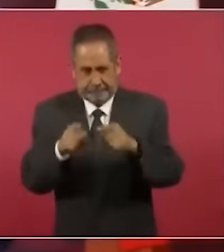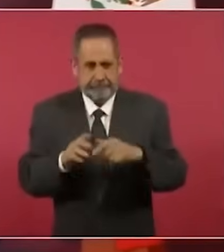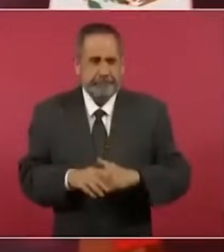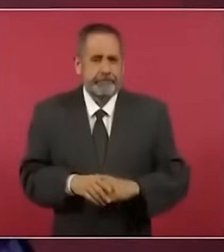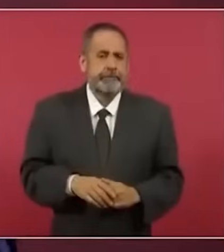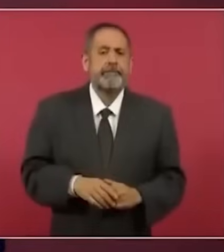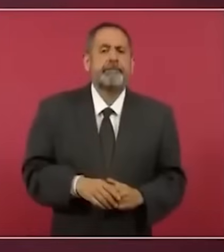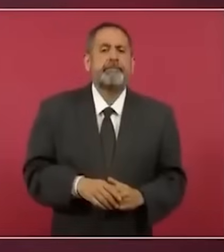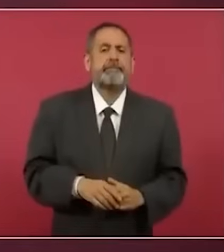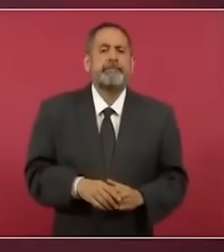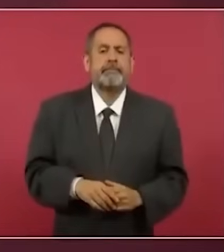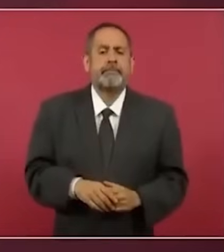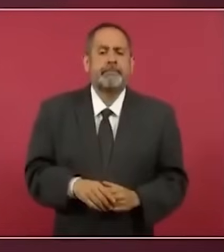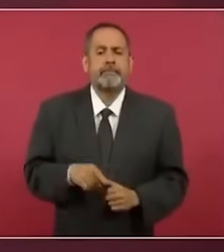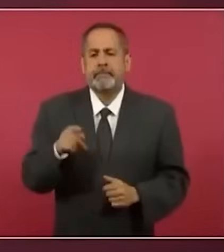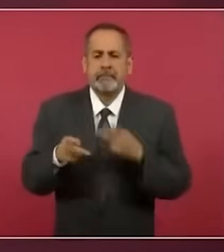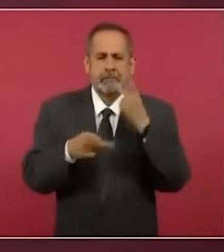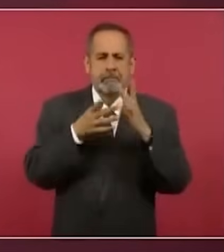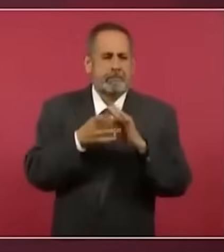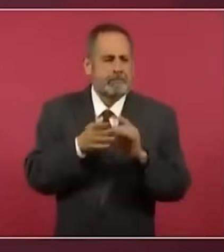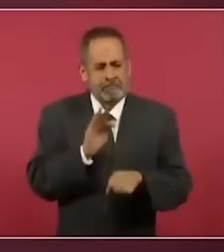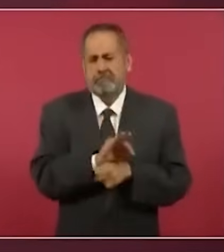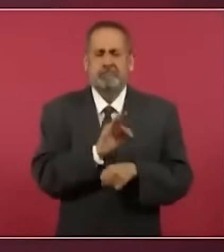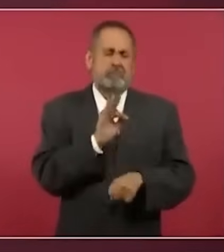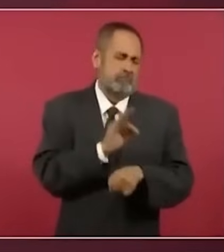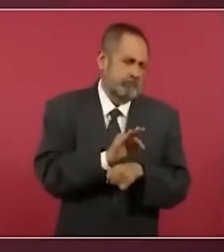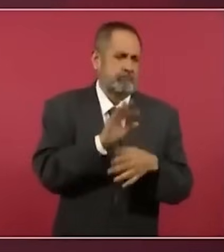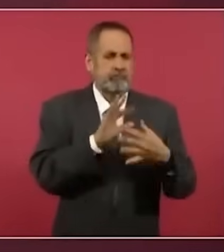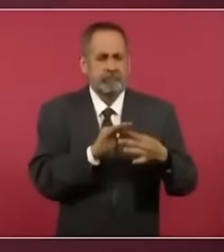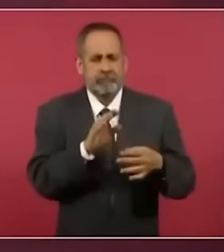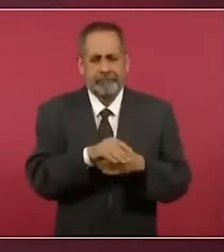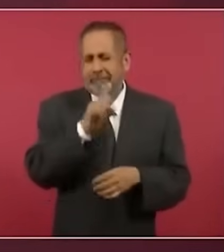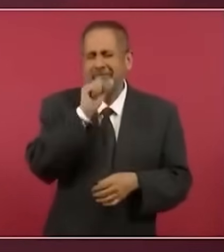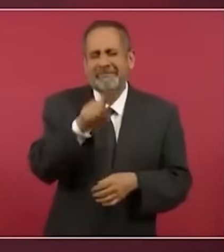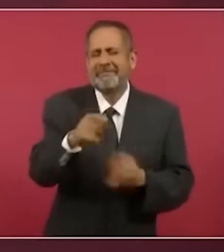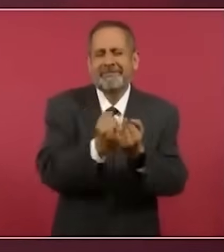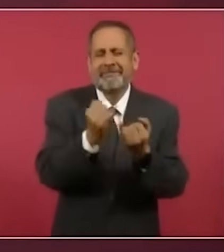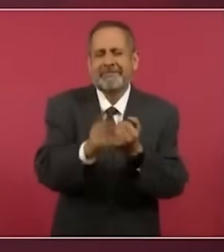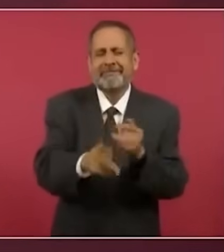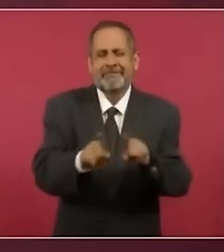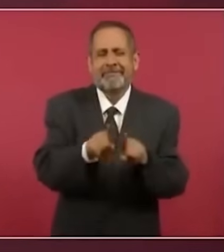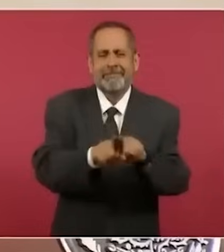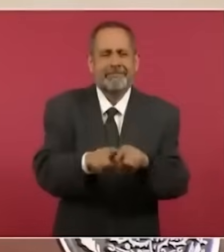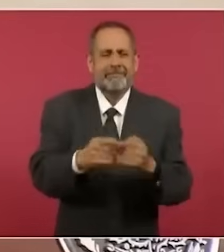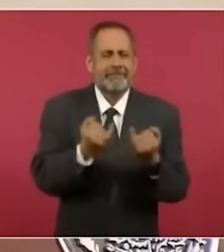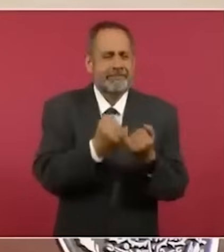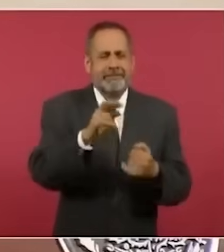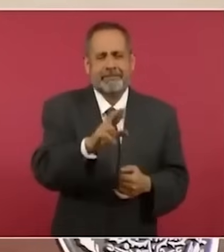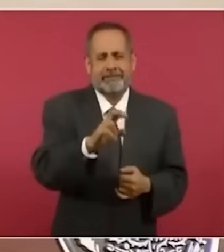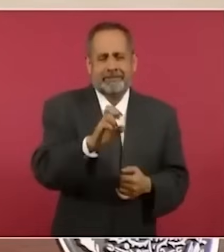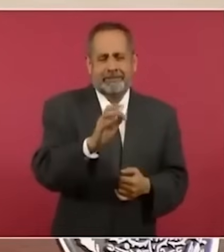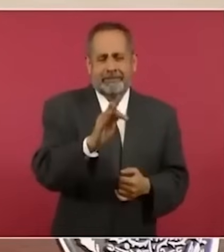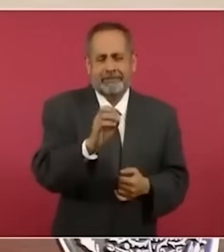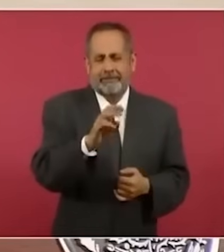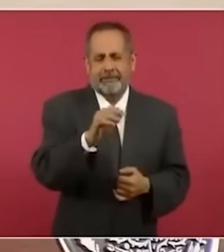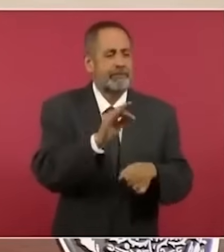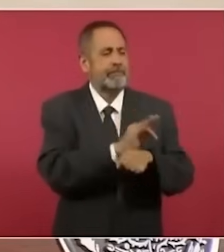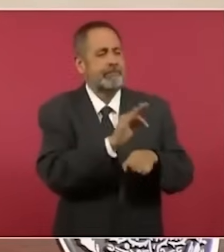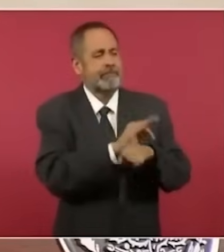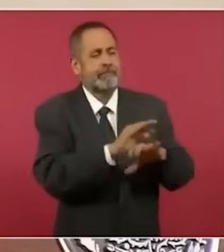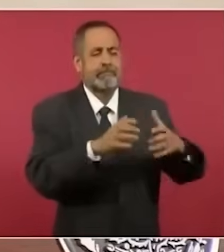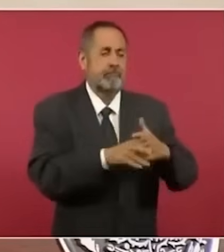y empezó a defender lo mismo. Así, al estilo Reforma.